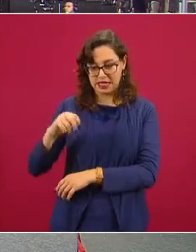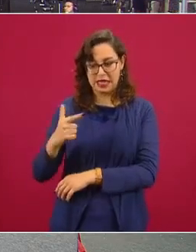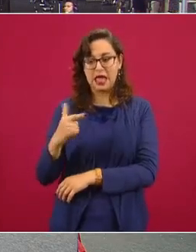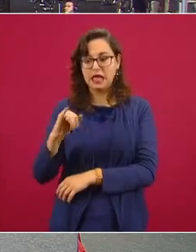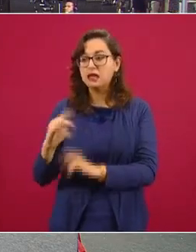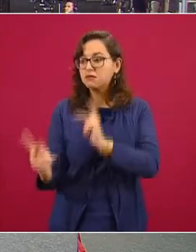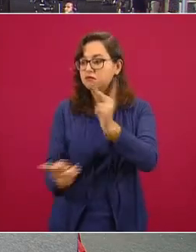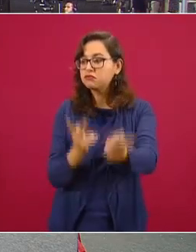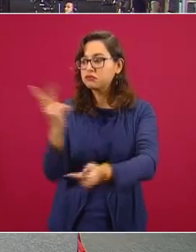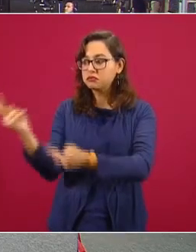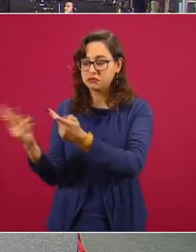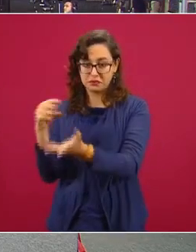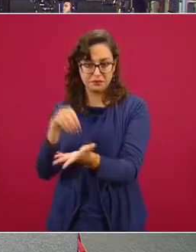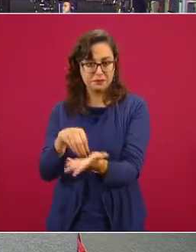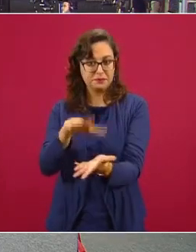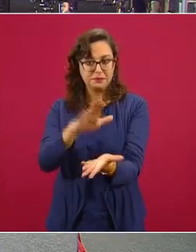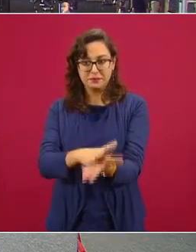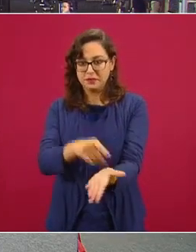para que